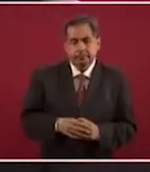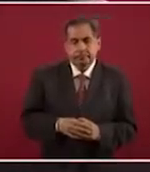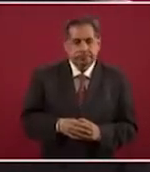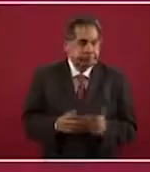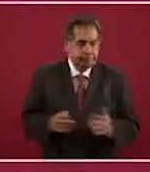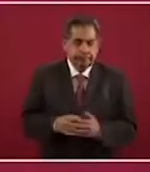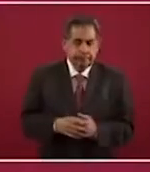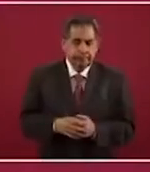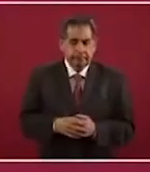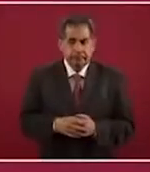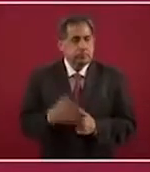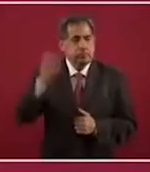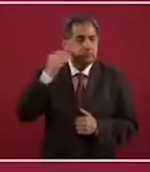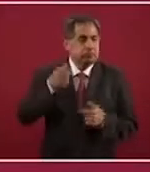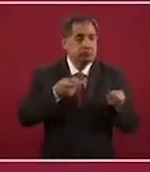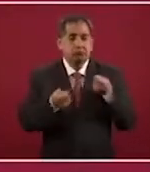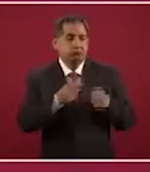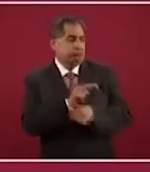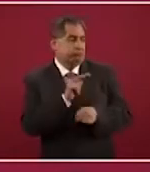no había control,